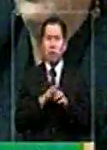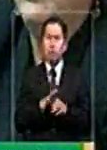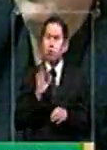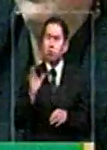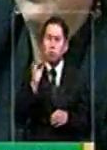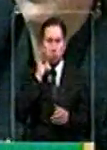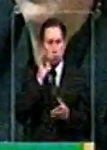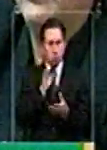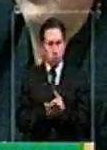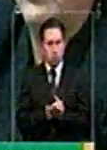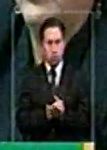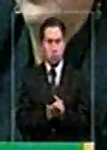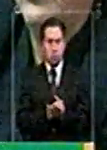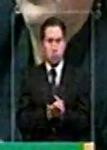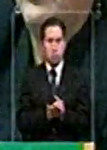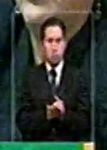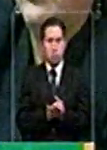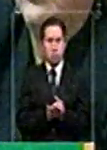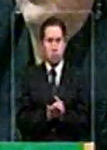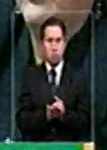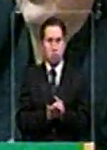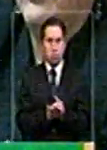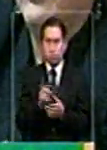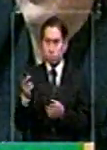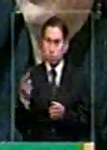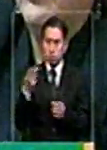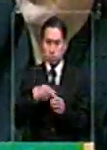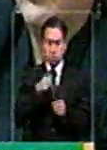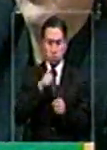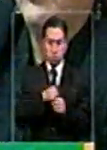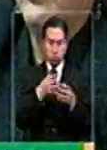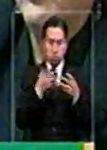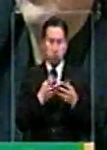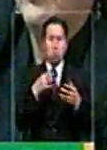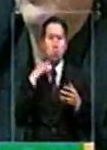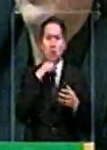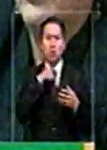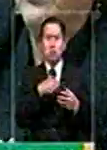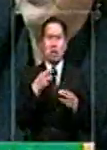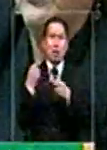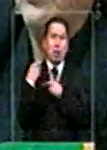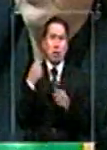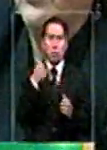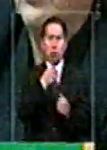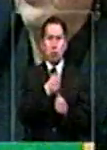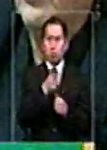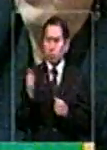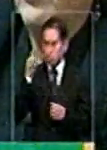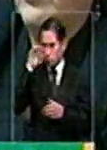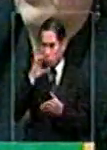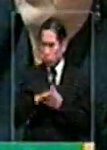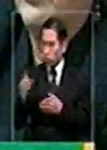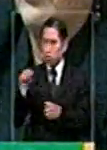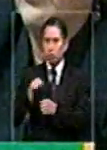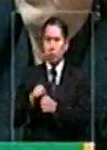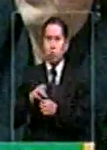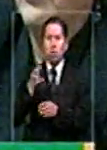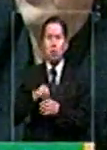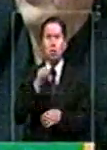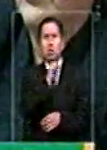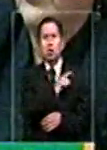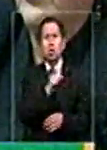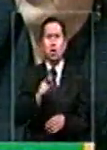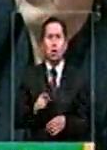esposa trabaje en Terza y el esposo en la alcaldía municipal